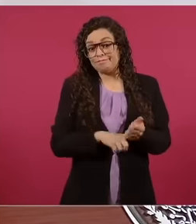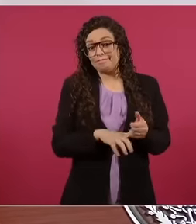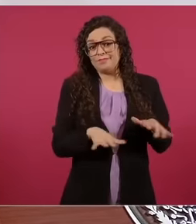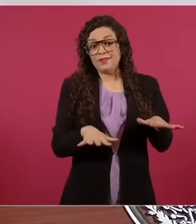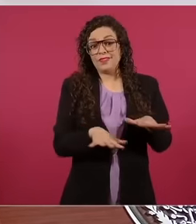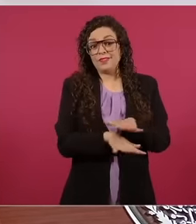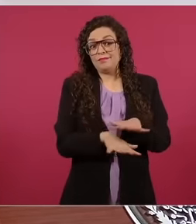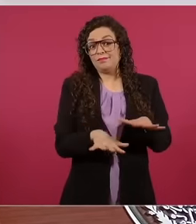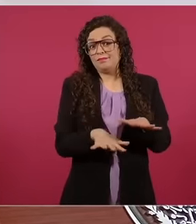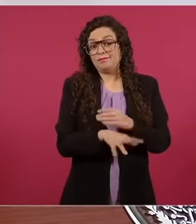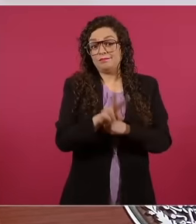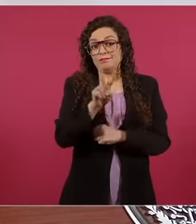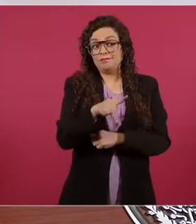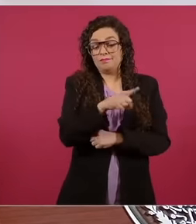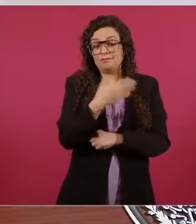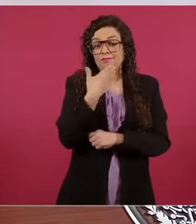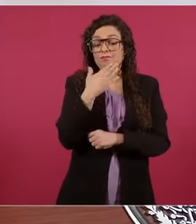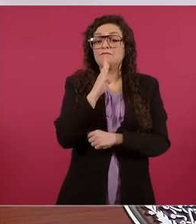actúa así?